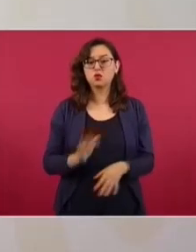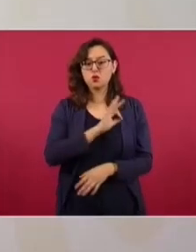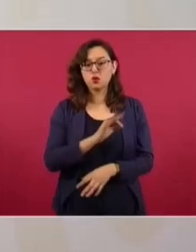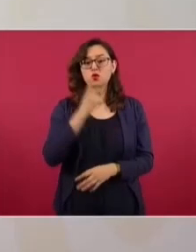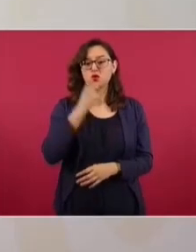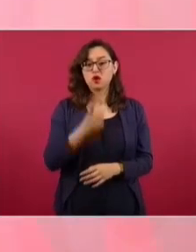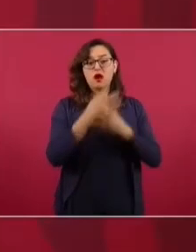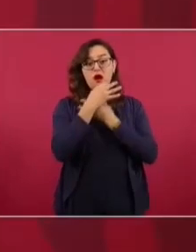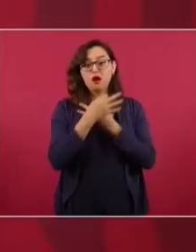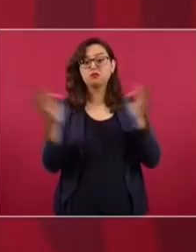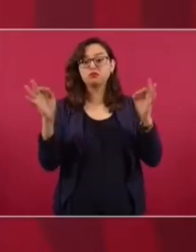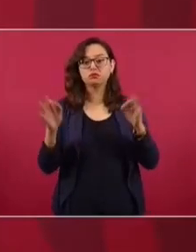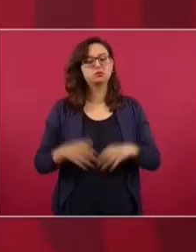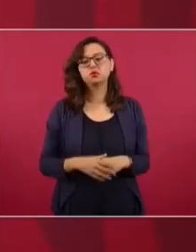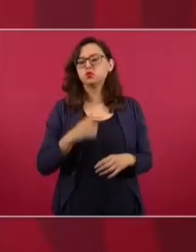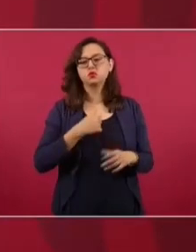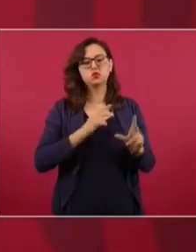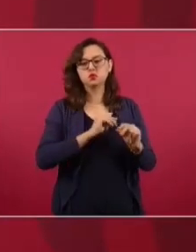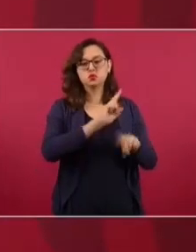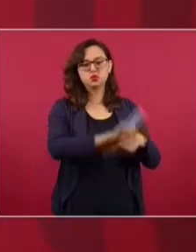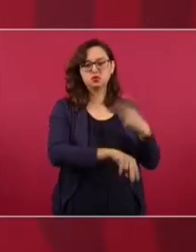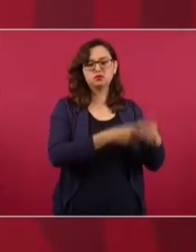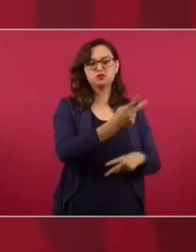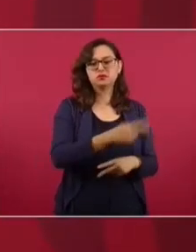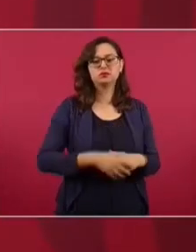Unidos, no invitó a todos los gobiernos de la región.